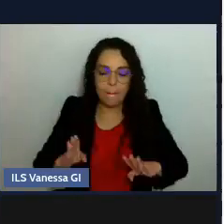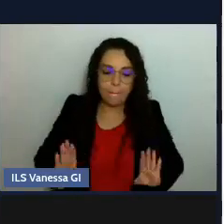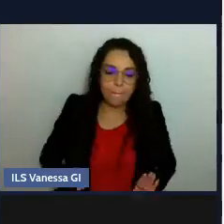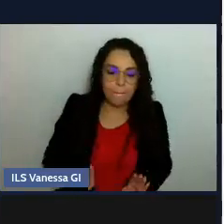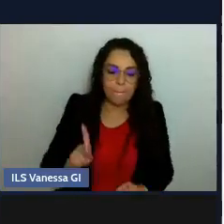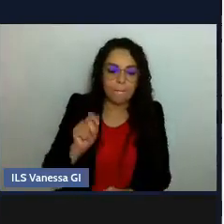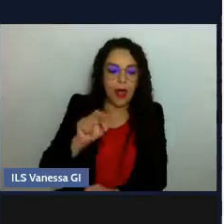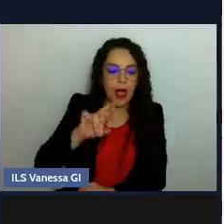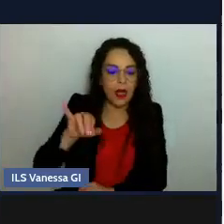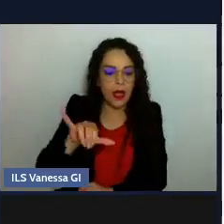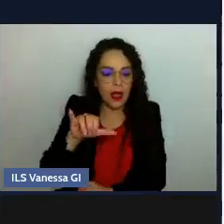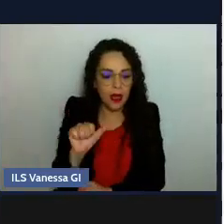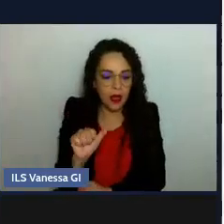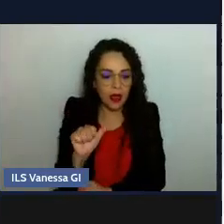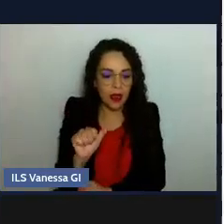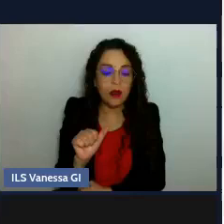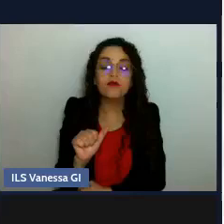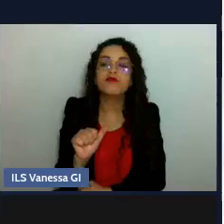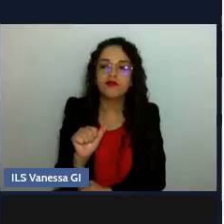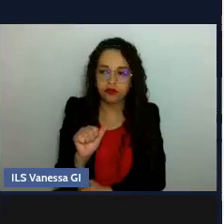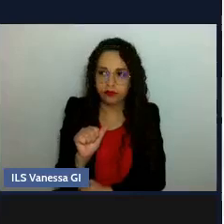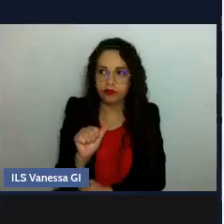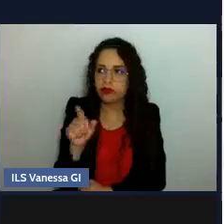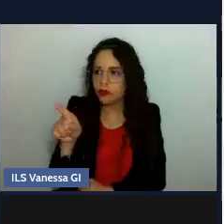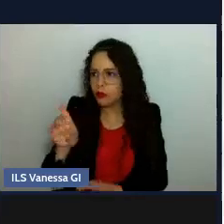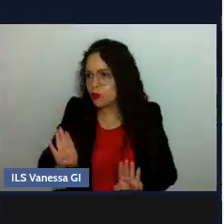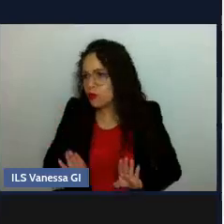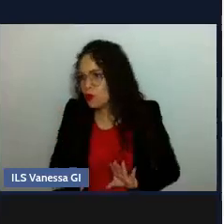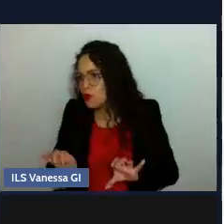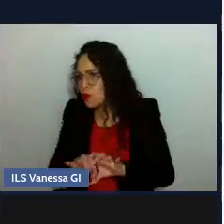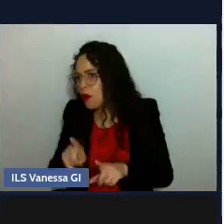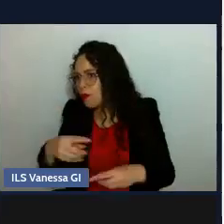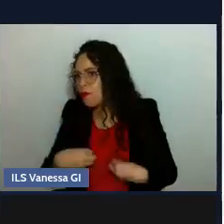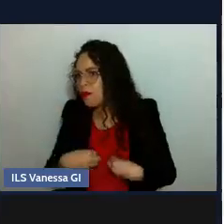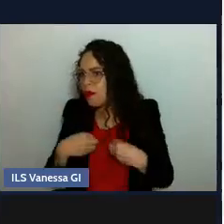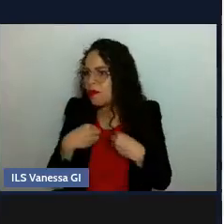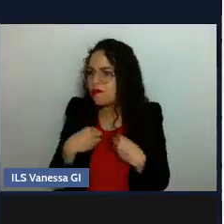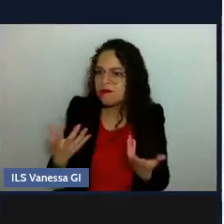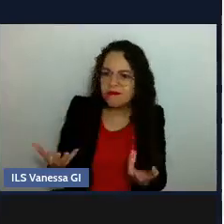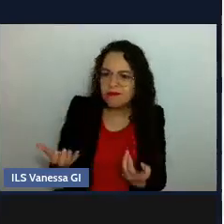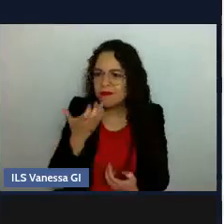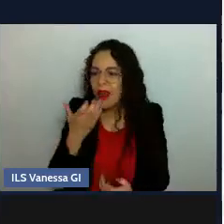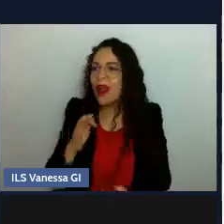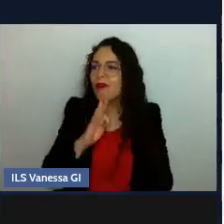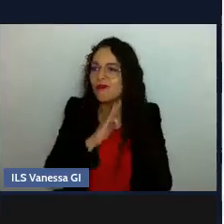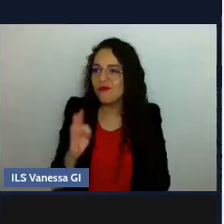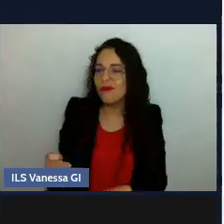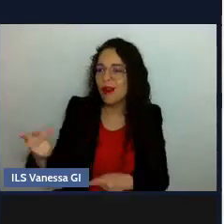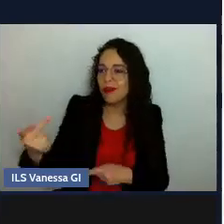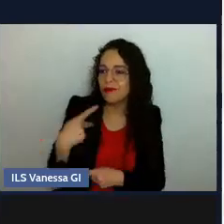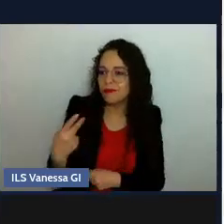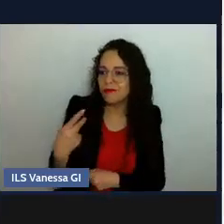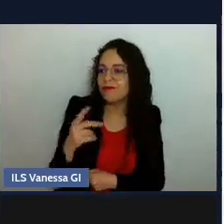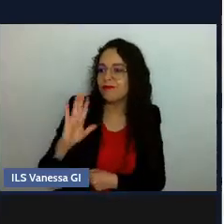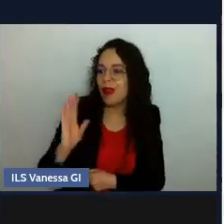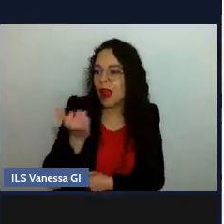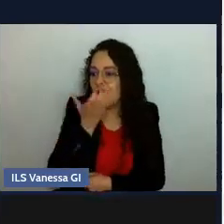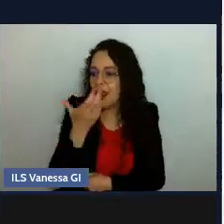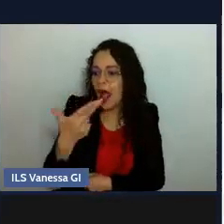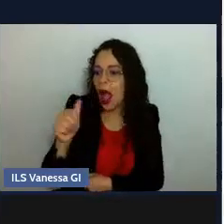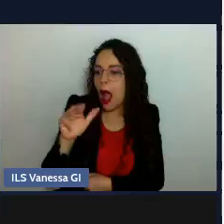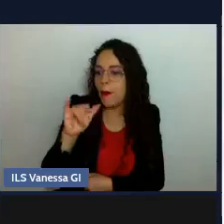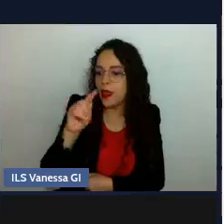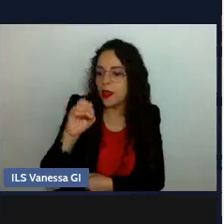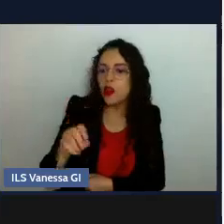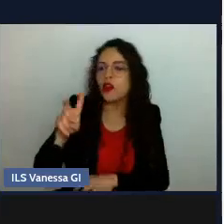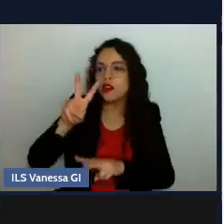fomenta hábitos que puedan favorecer a la salud o que la puedan perjudicar, ¿no? Ahora se habla de otro